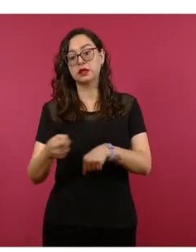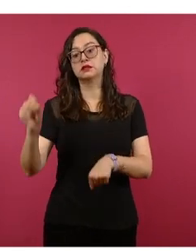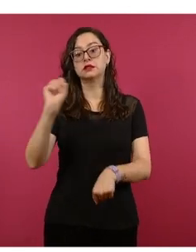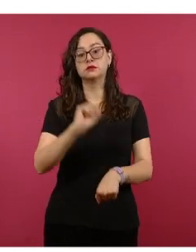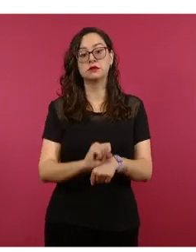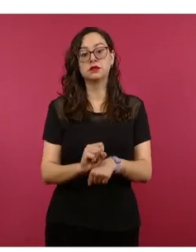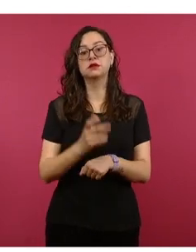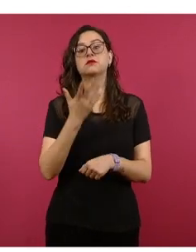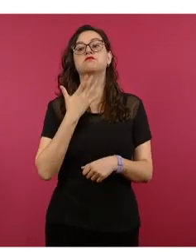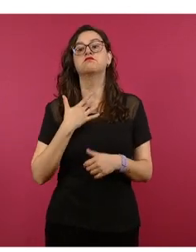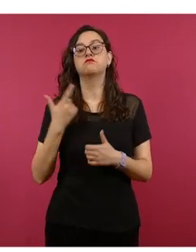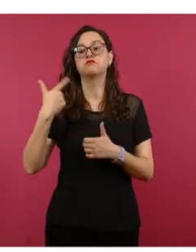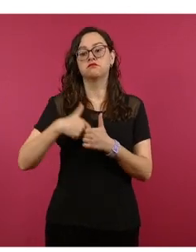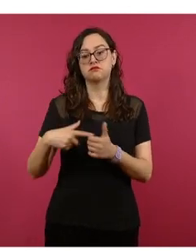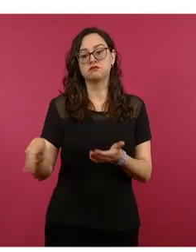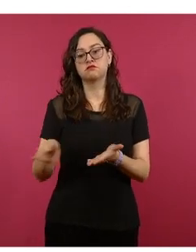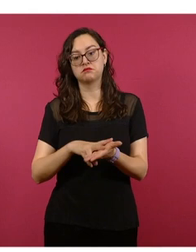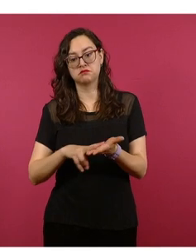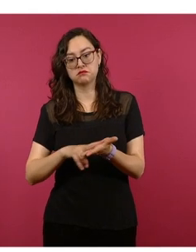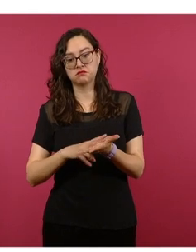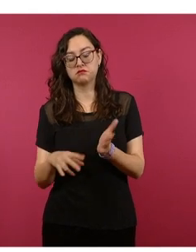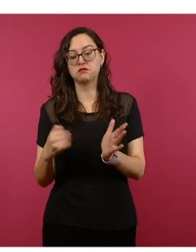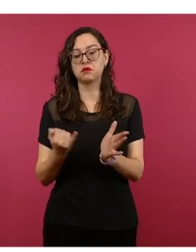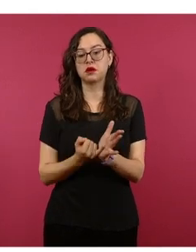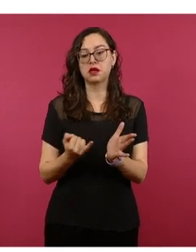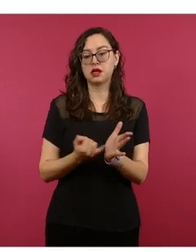la gasolina regular, este será de